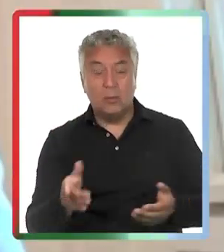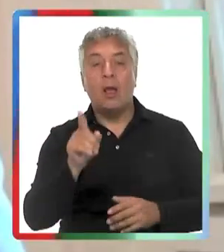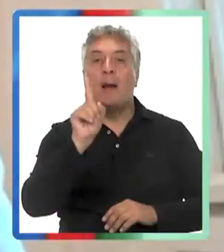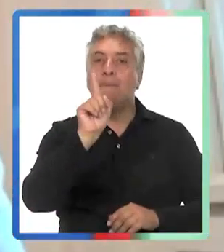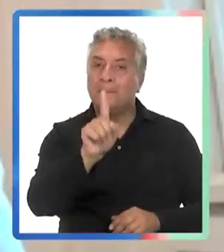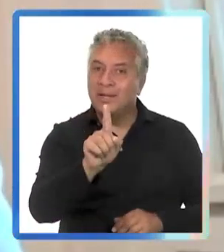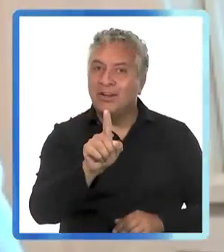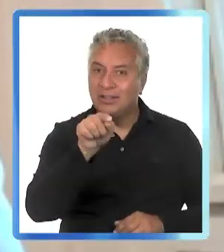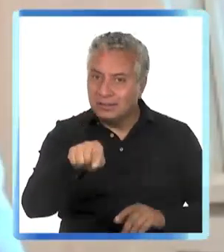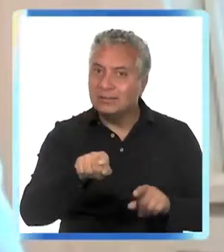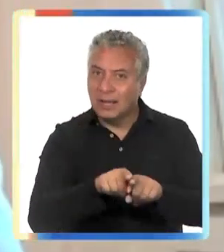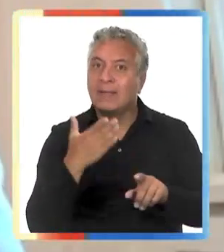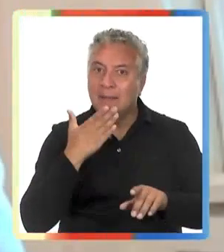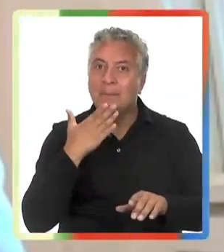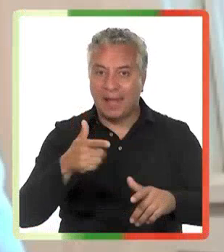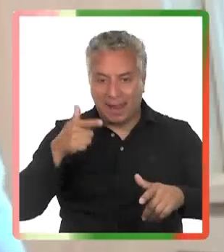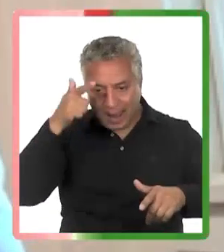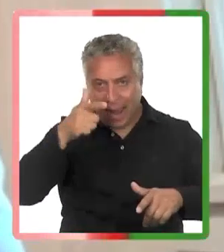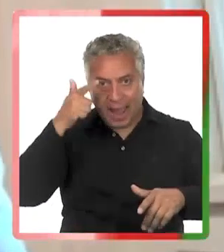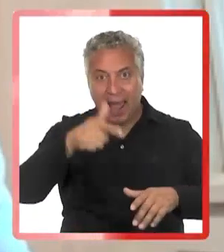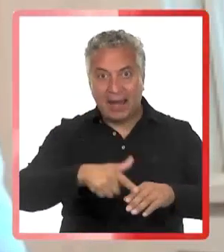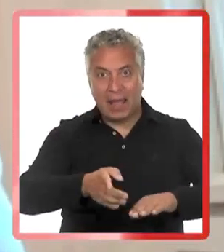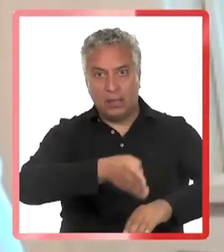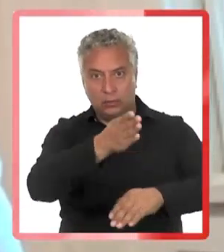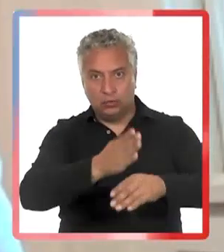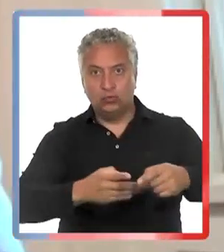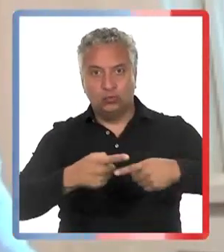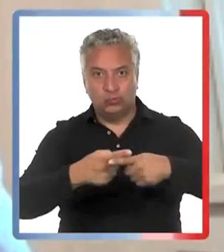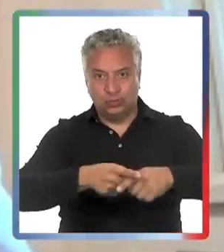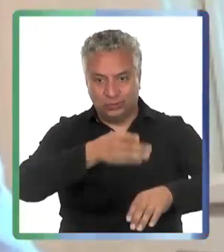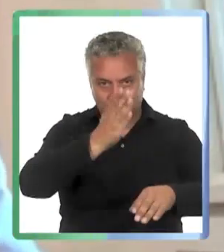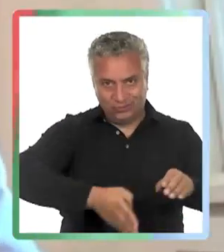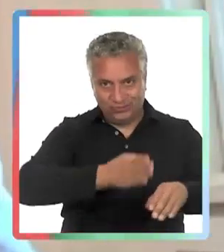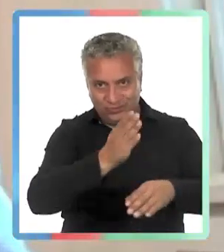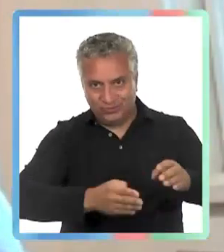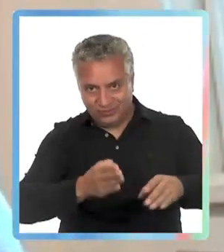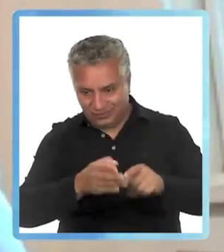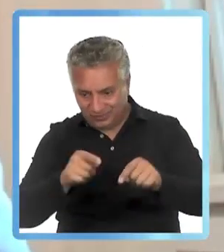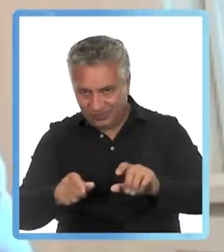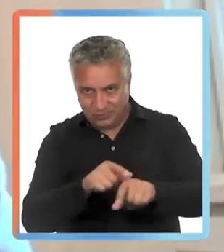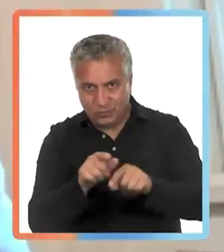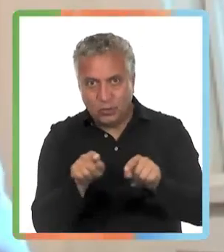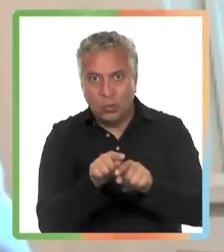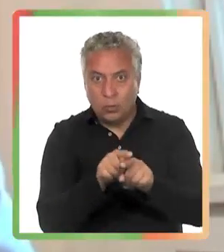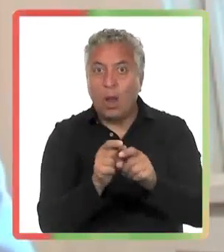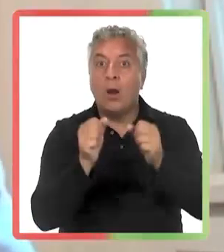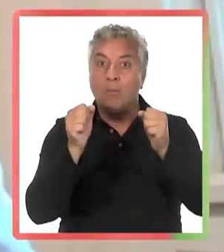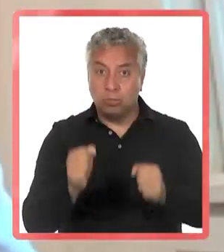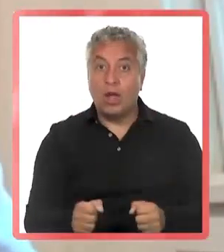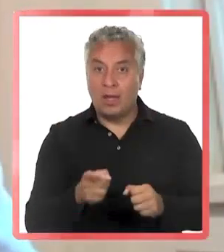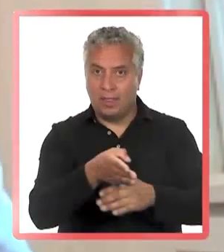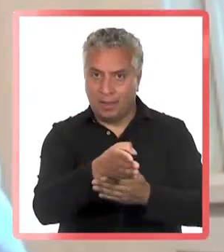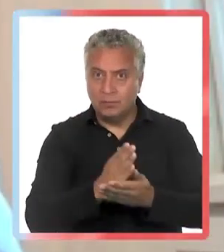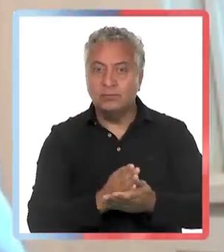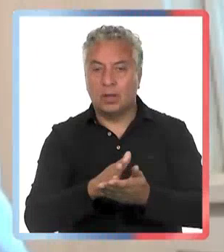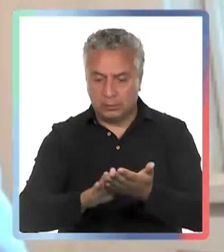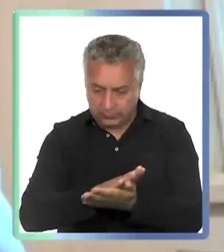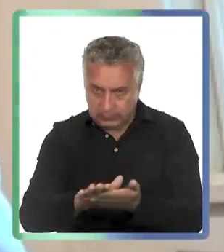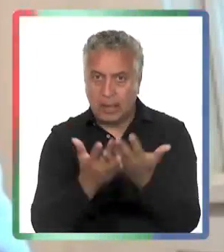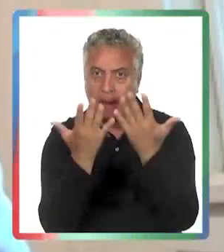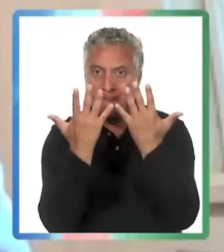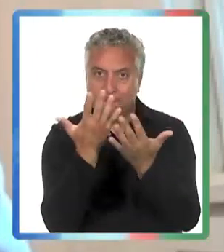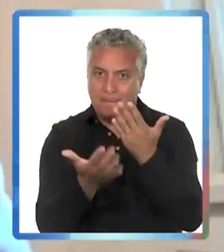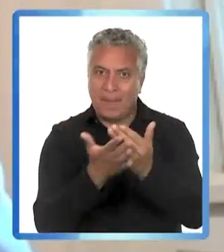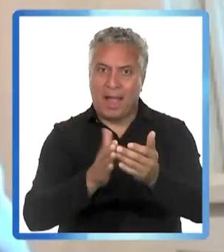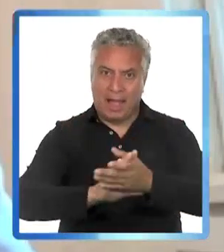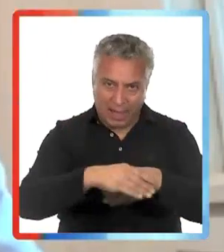en la manipulación de carnes crudas, ¿no es cierto?, o sea, de cualquier tipo de animal, incluyendo las aves, es muy importante el aseo frecuente